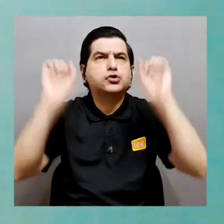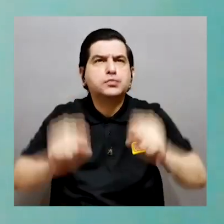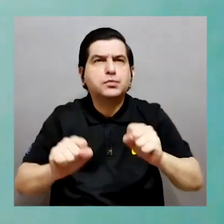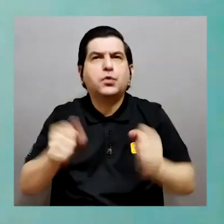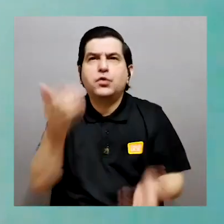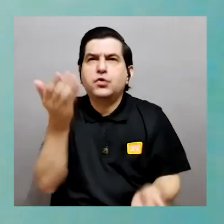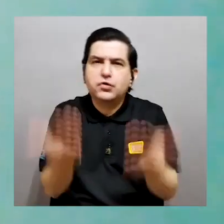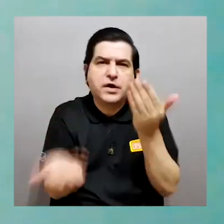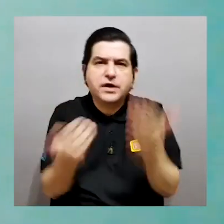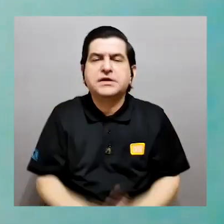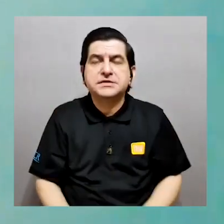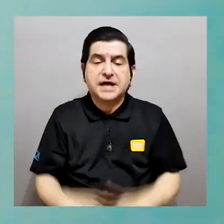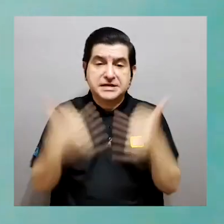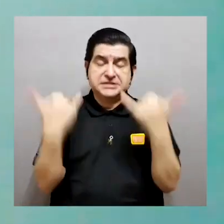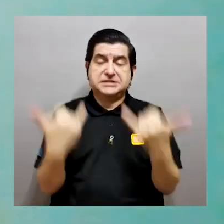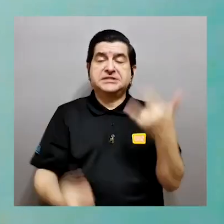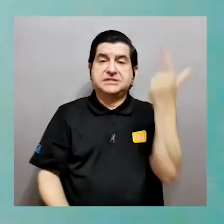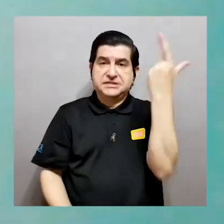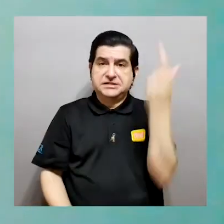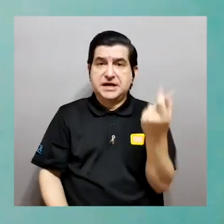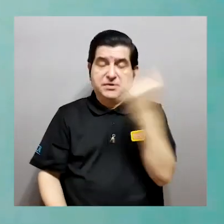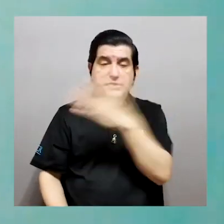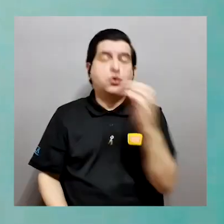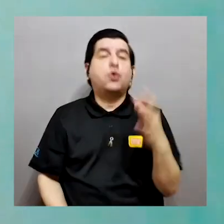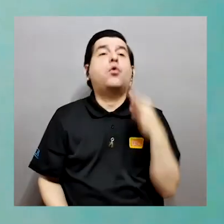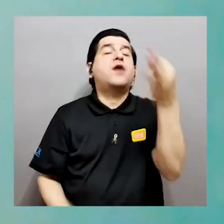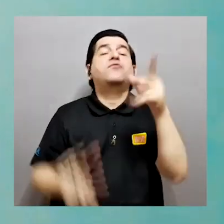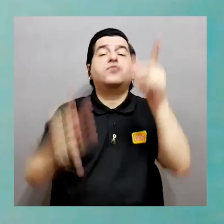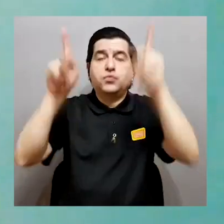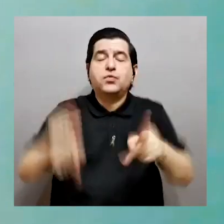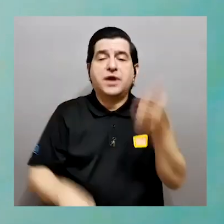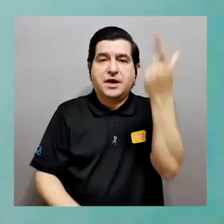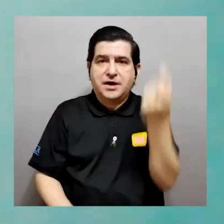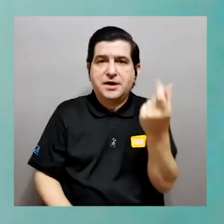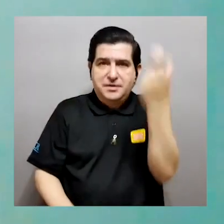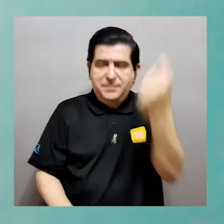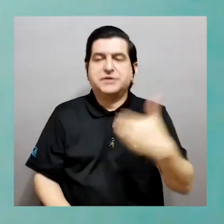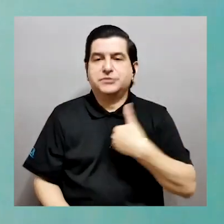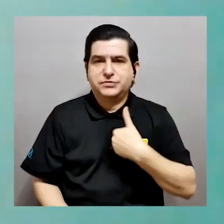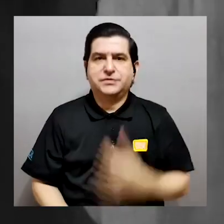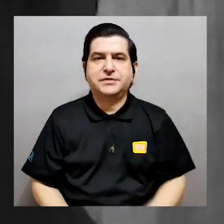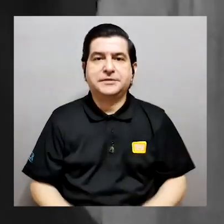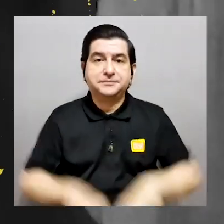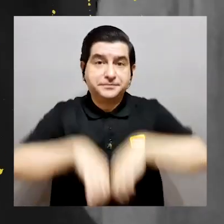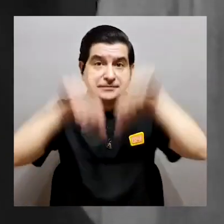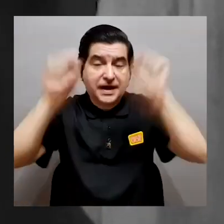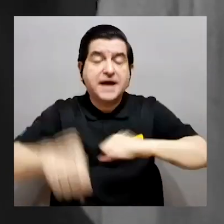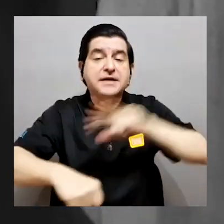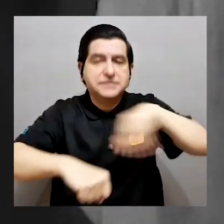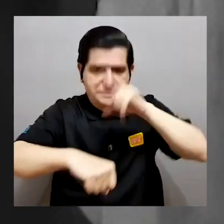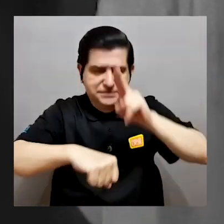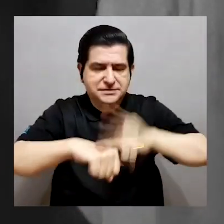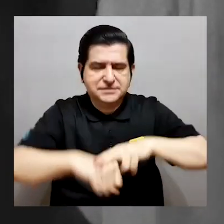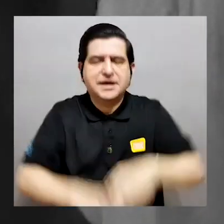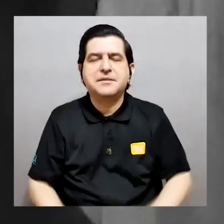podrían estar o están pensionados, y los que a futuro podríamos también estar pensionados.